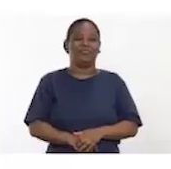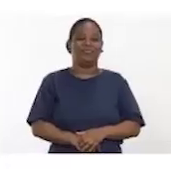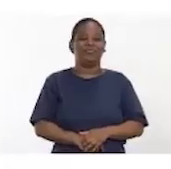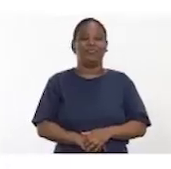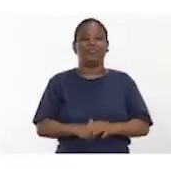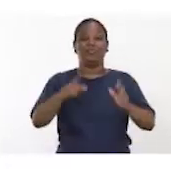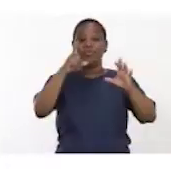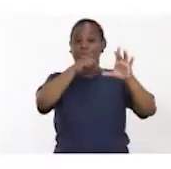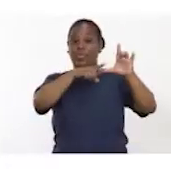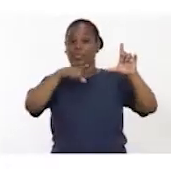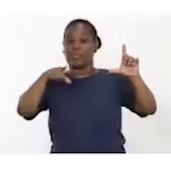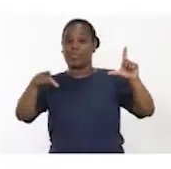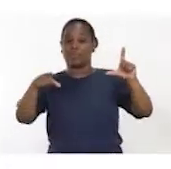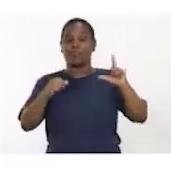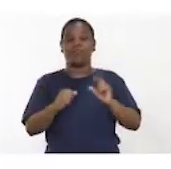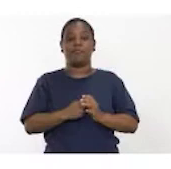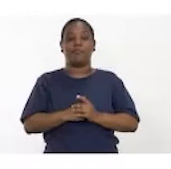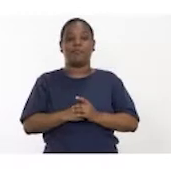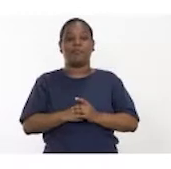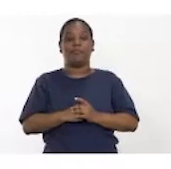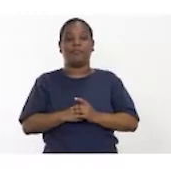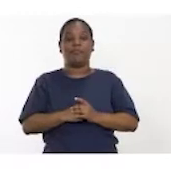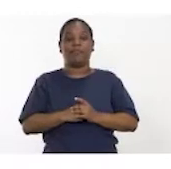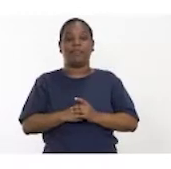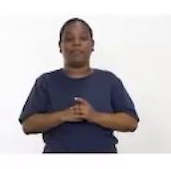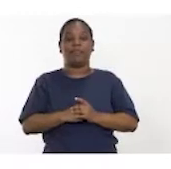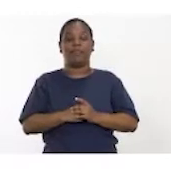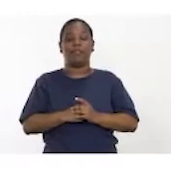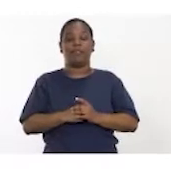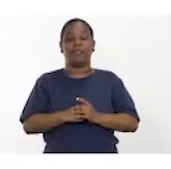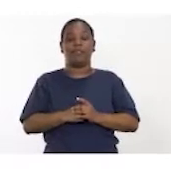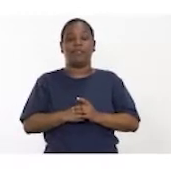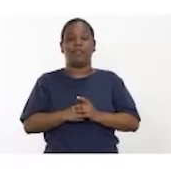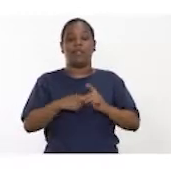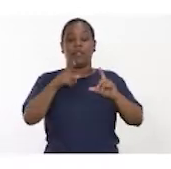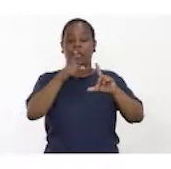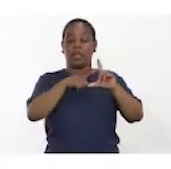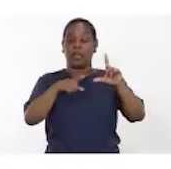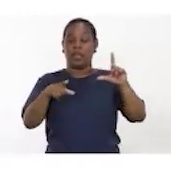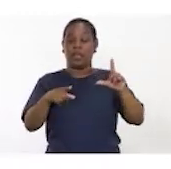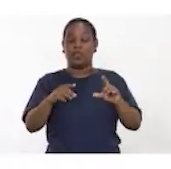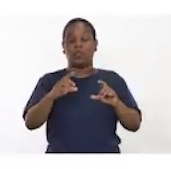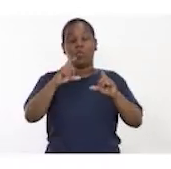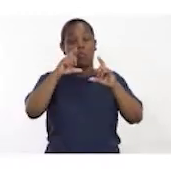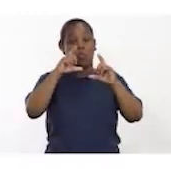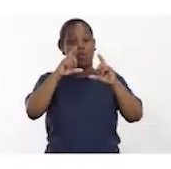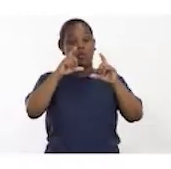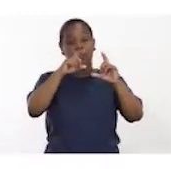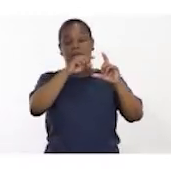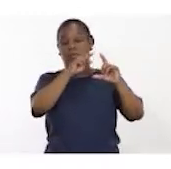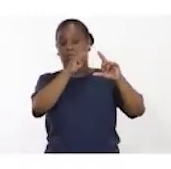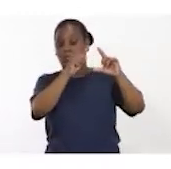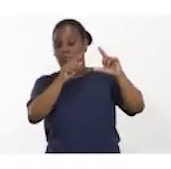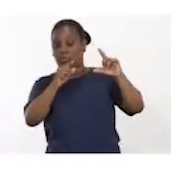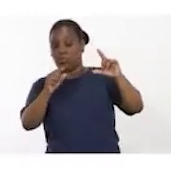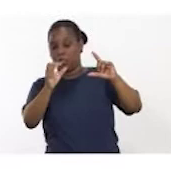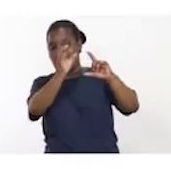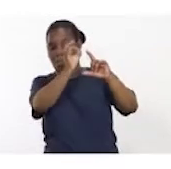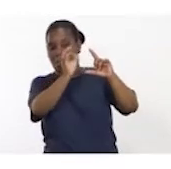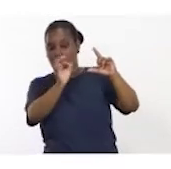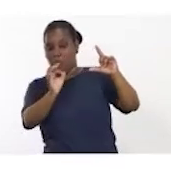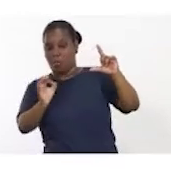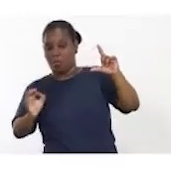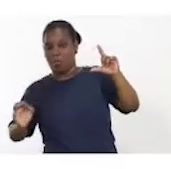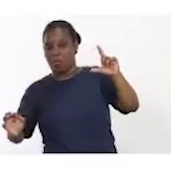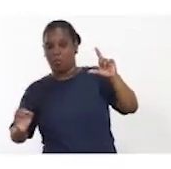El grafiquito clásico, una esferita que va bajando por un plano inclinado